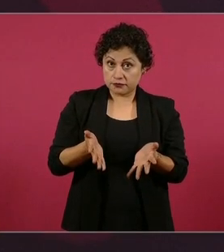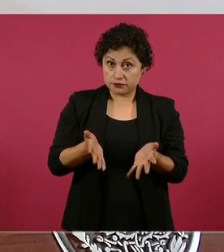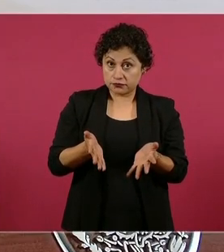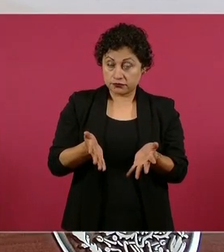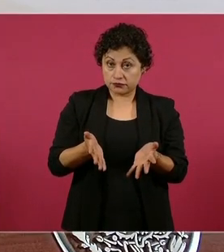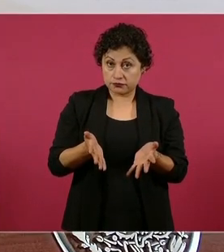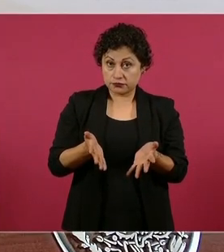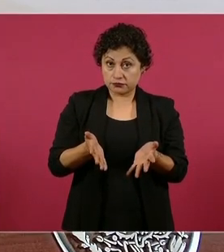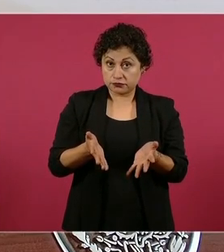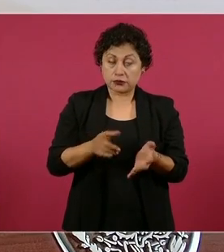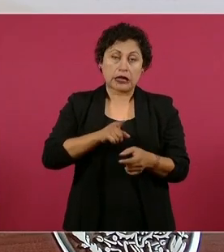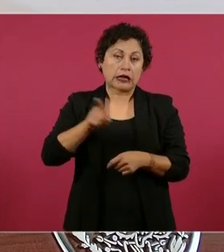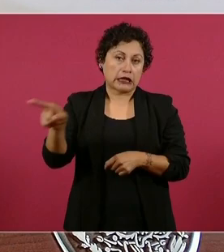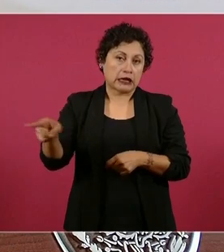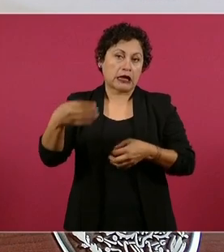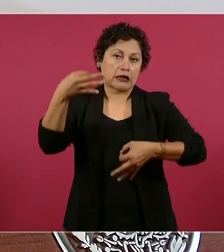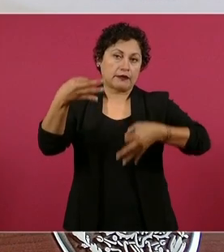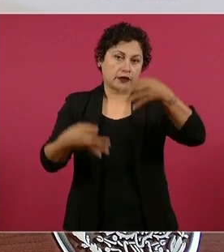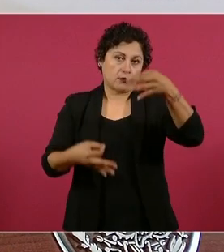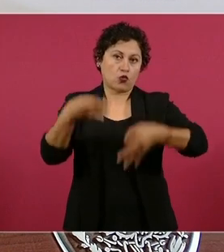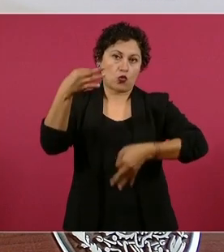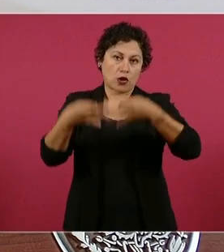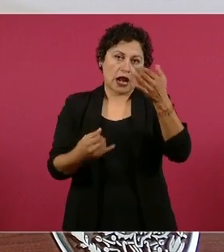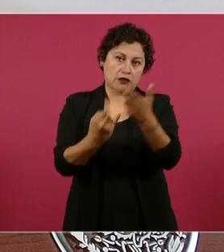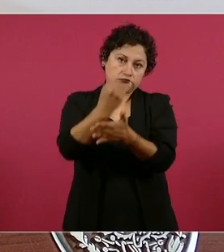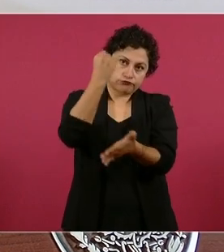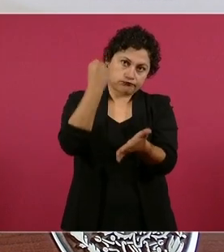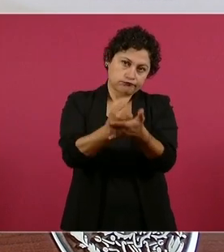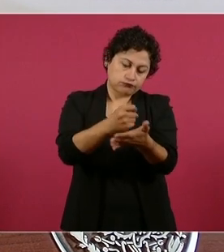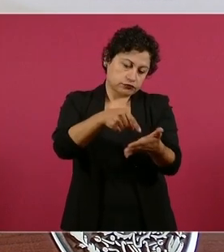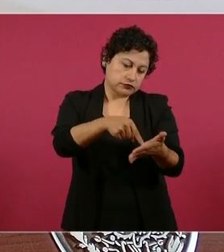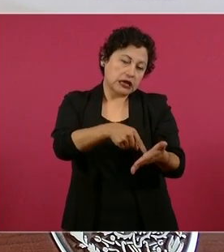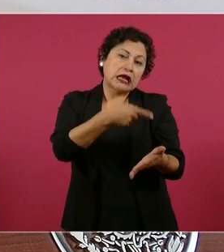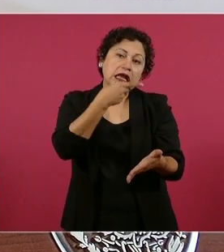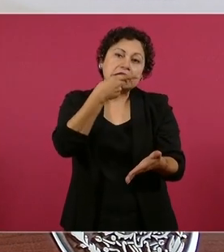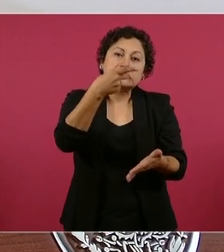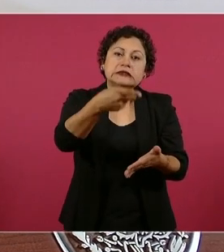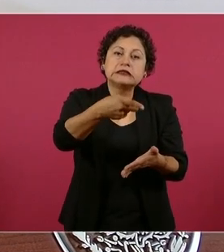de parte del tribunal, como última instancia.